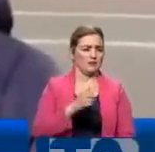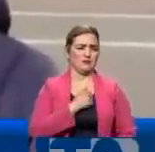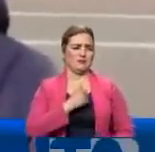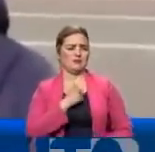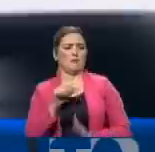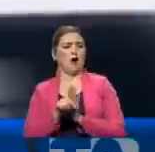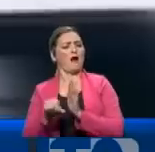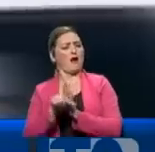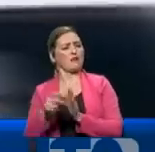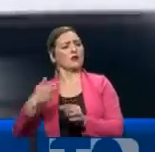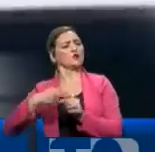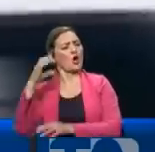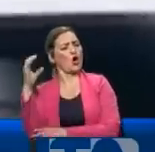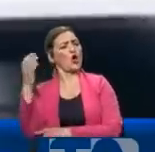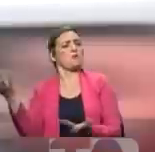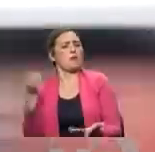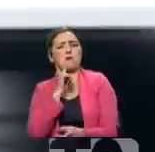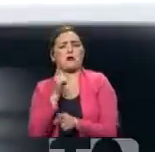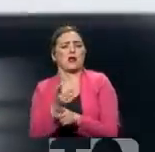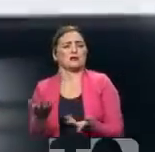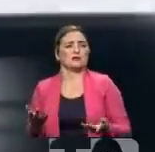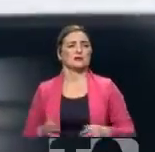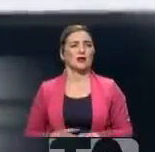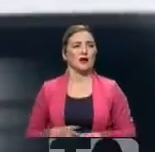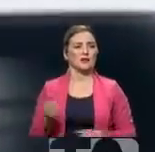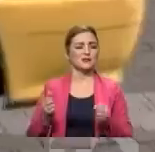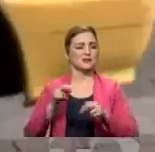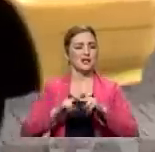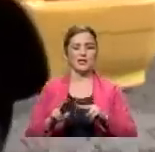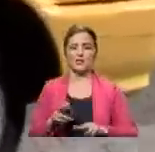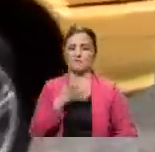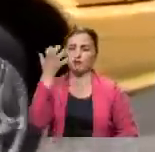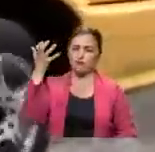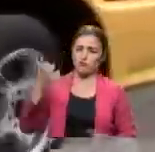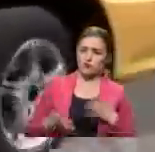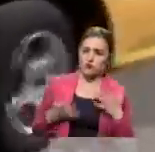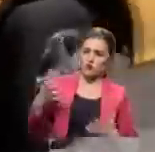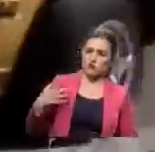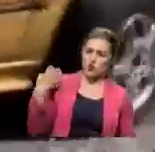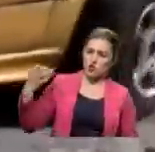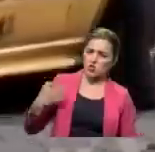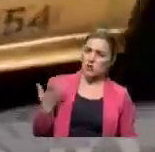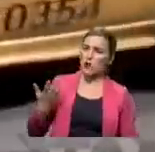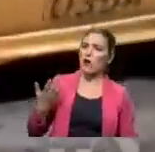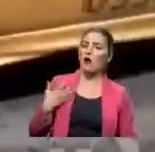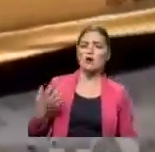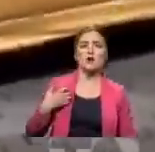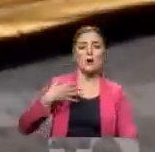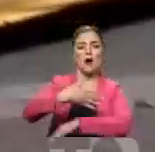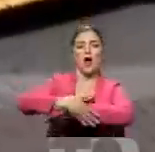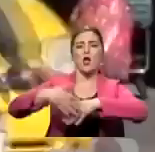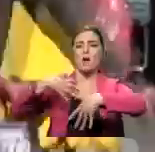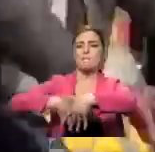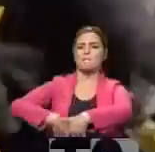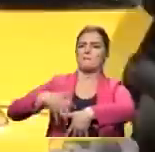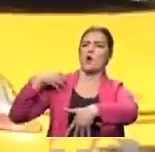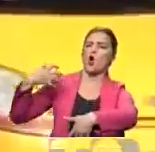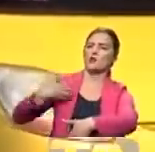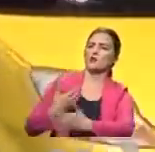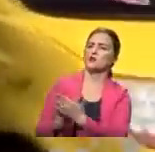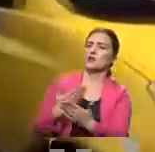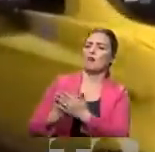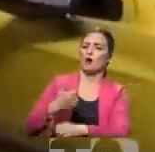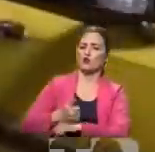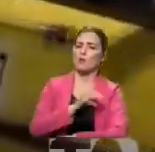nuestra gasolina. Ello genera reacciones en los transportistas de la fronteriza ciudad de Ipiales, quienes se tomaron las calles de la ciudad para exigir